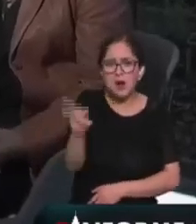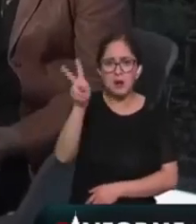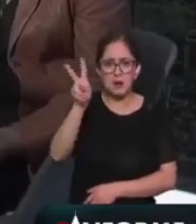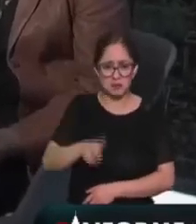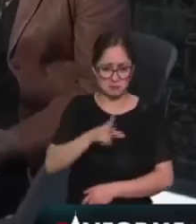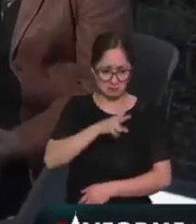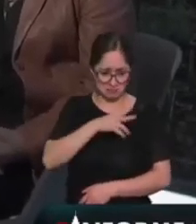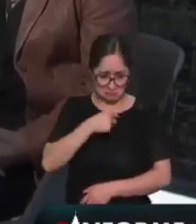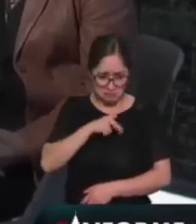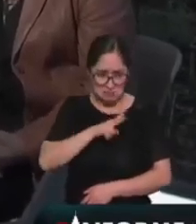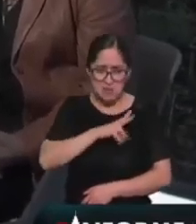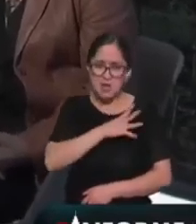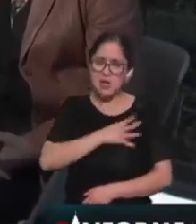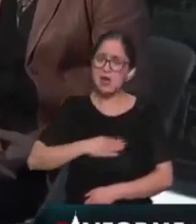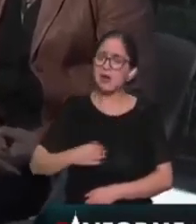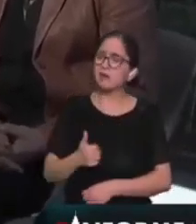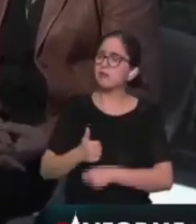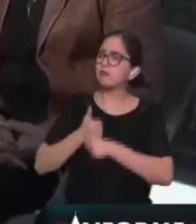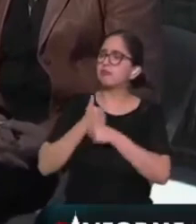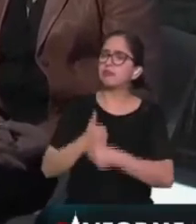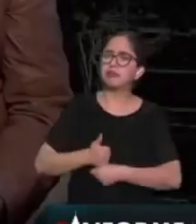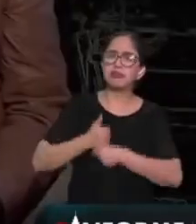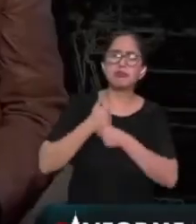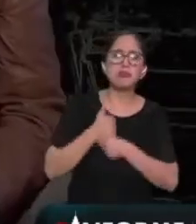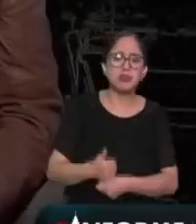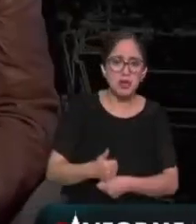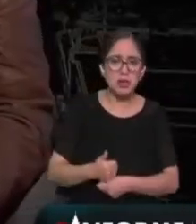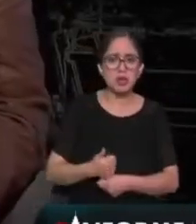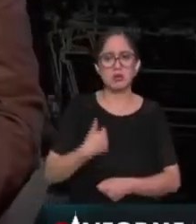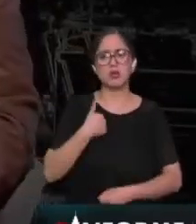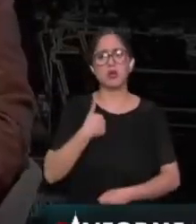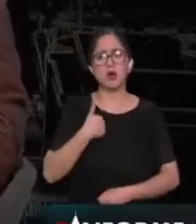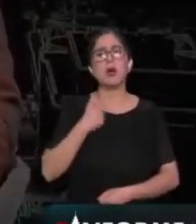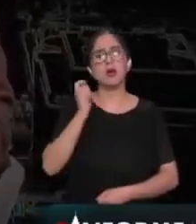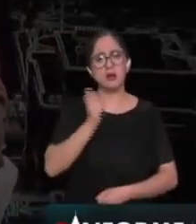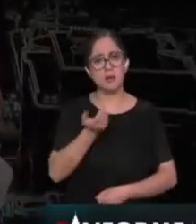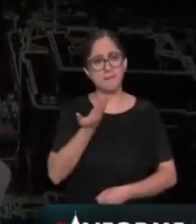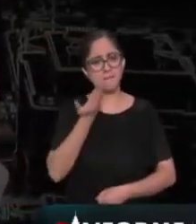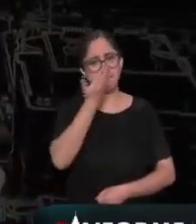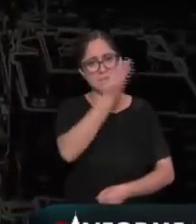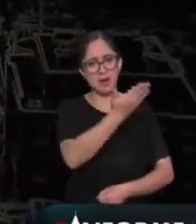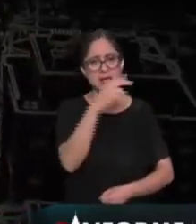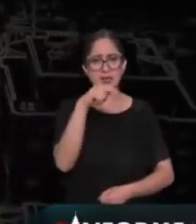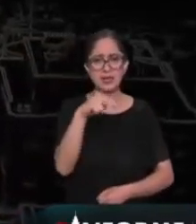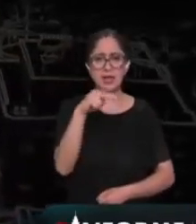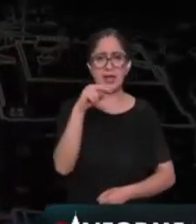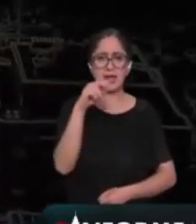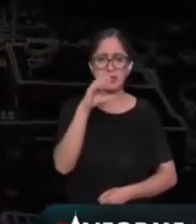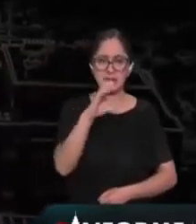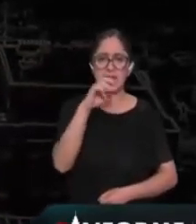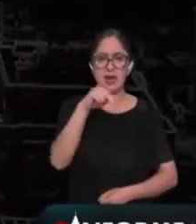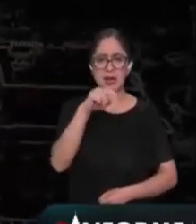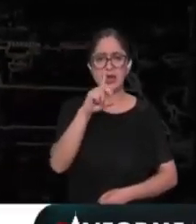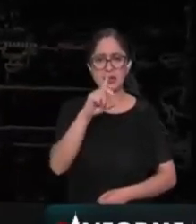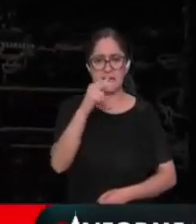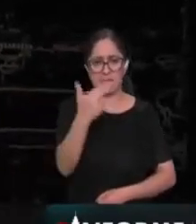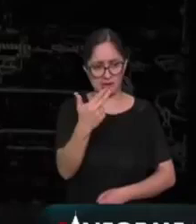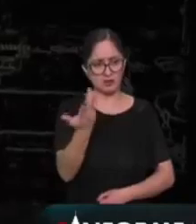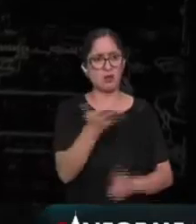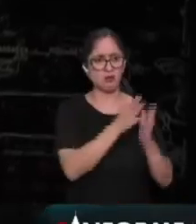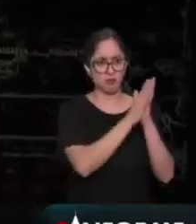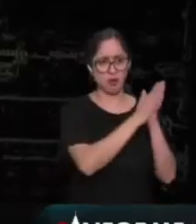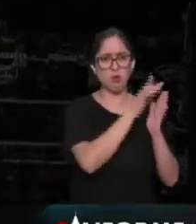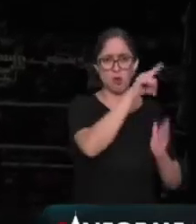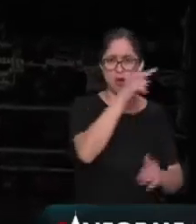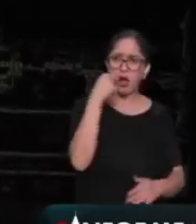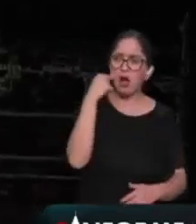mi hija. En consigna totalmente, y bueno, pues yo mandé solicitar a la CNDH que por favor fueran a ver en qué condiciones de vida estaba mi